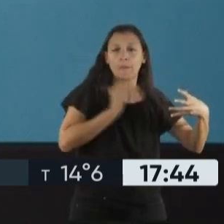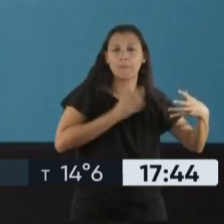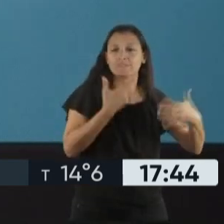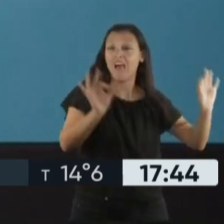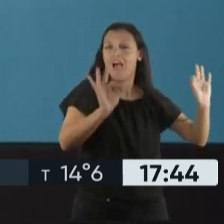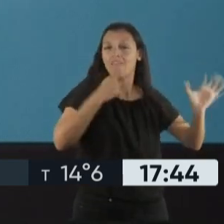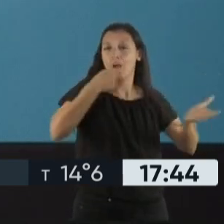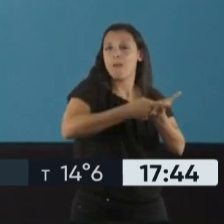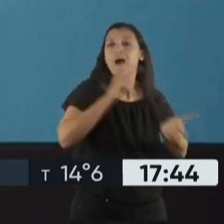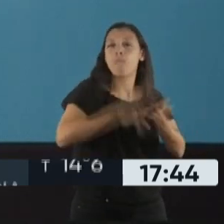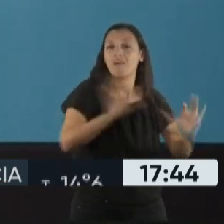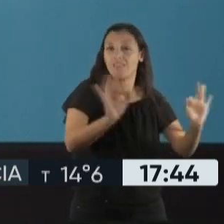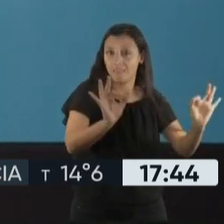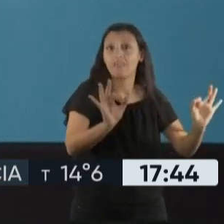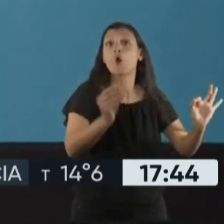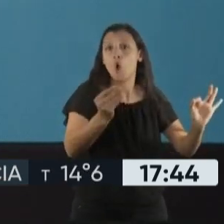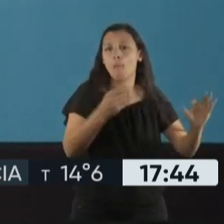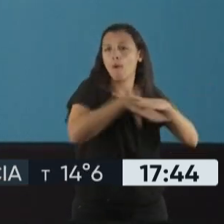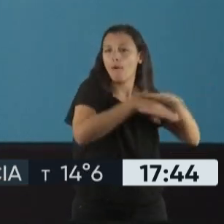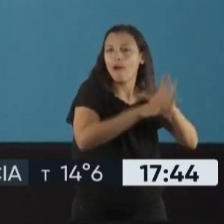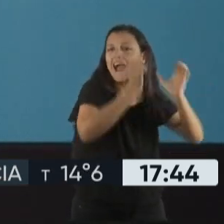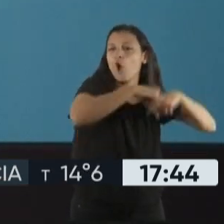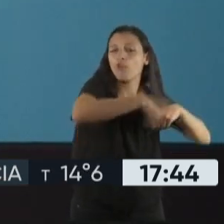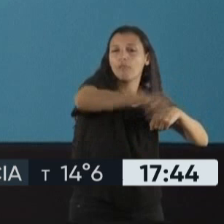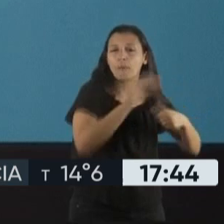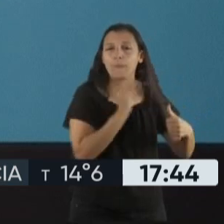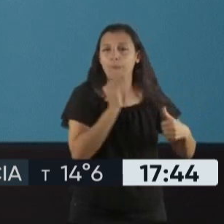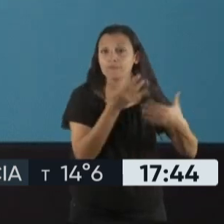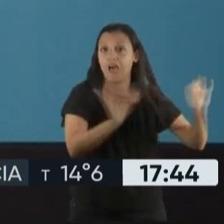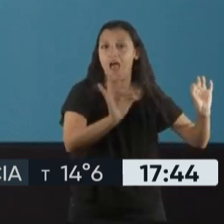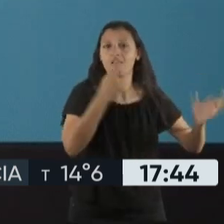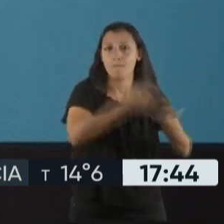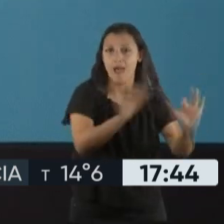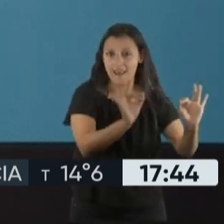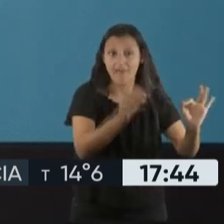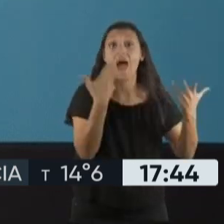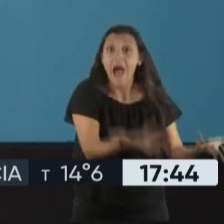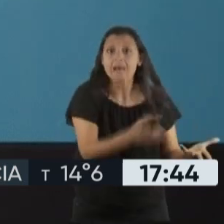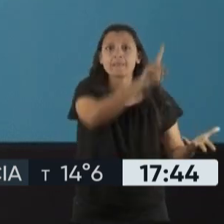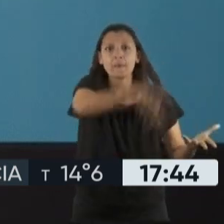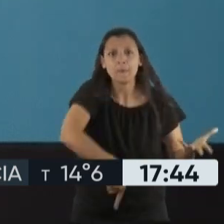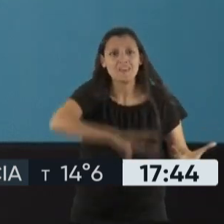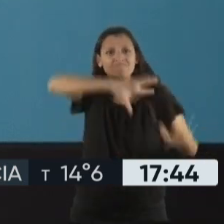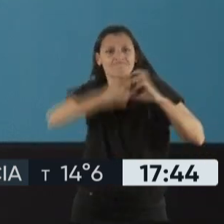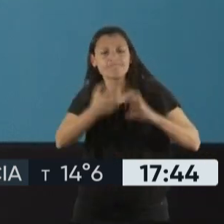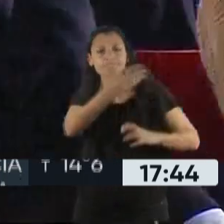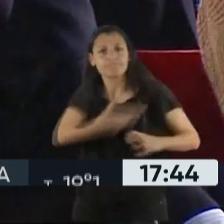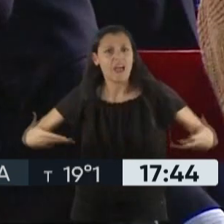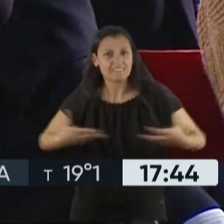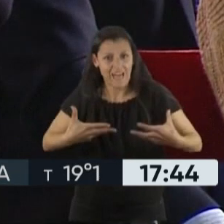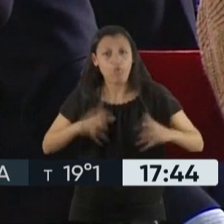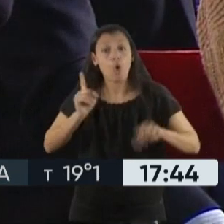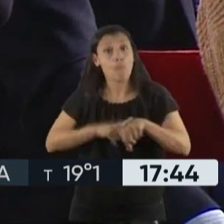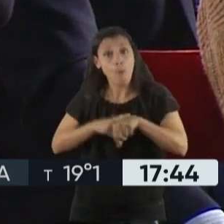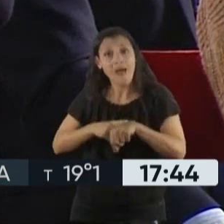a través del uso de guaridas fiscales, donde se esconden y en donde de esa forma desfinancian a los estados. En el